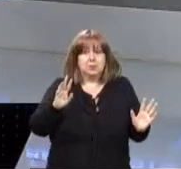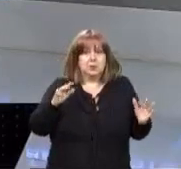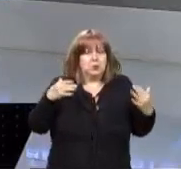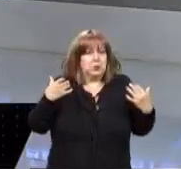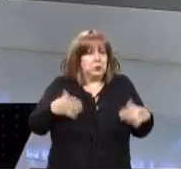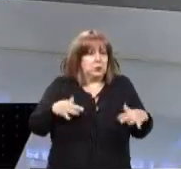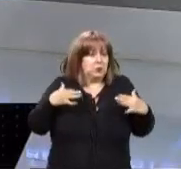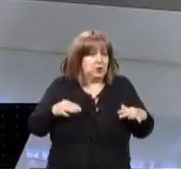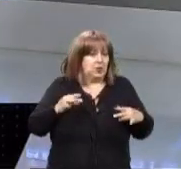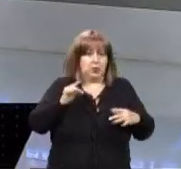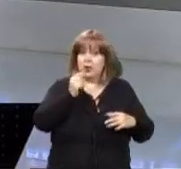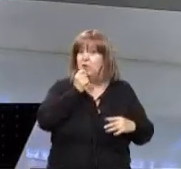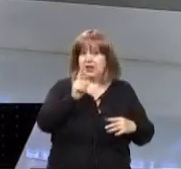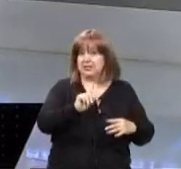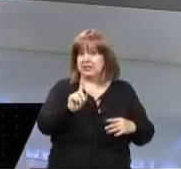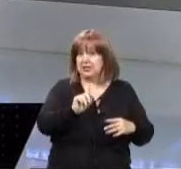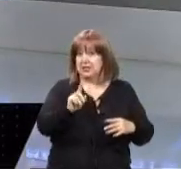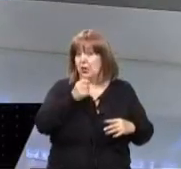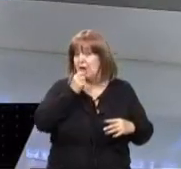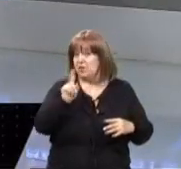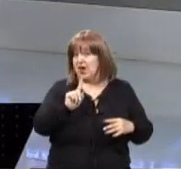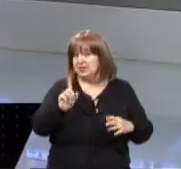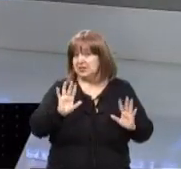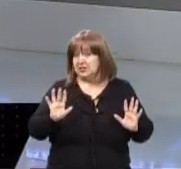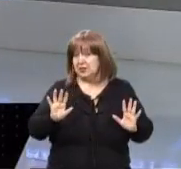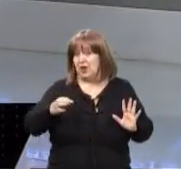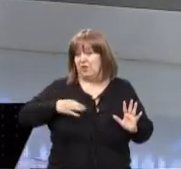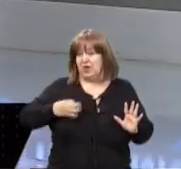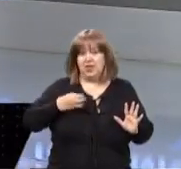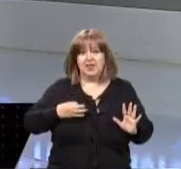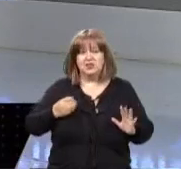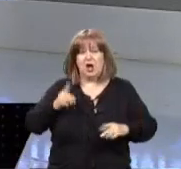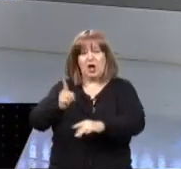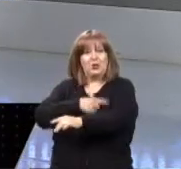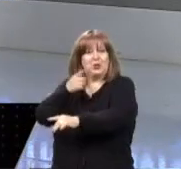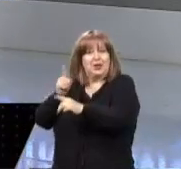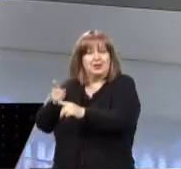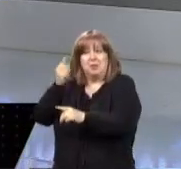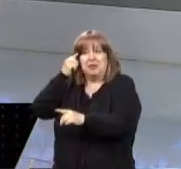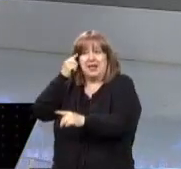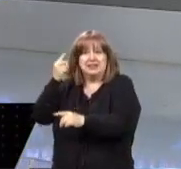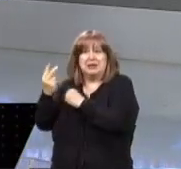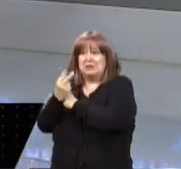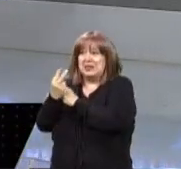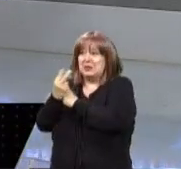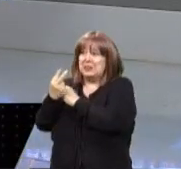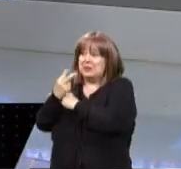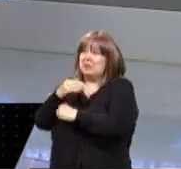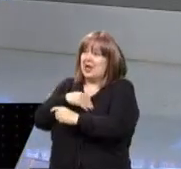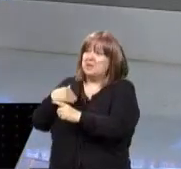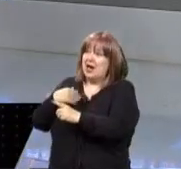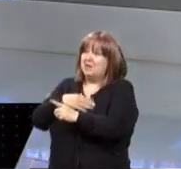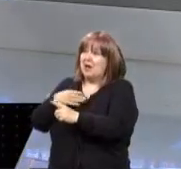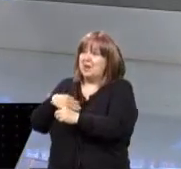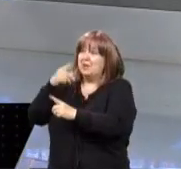vida de uno, ¿no? El hecho del origen, de un montón de replanteos, de la situación con la familia que te crió toda la vida, ¿no? Y si